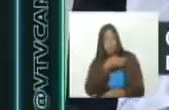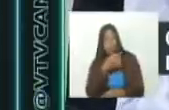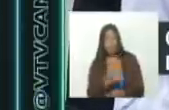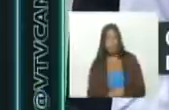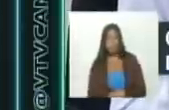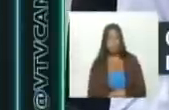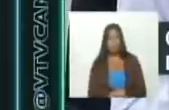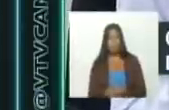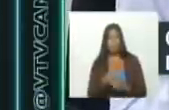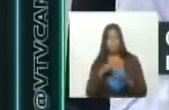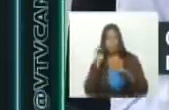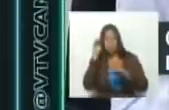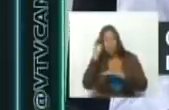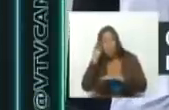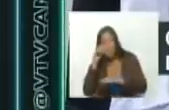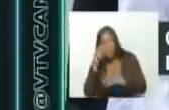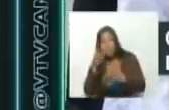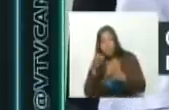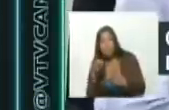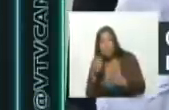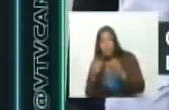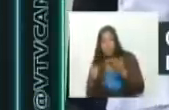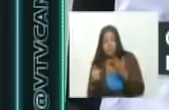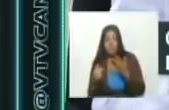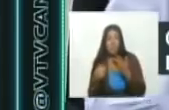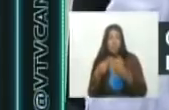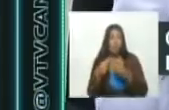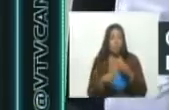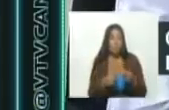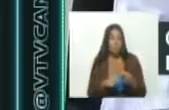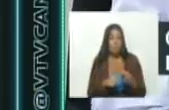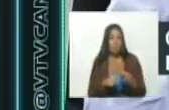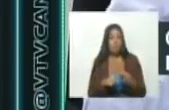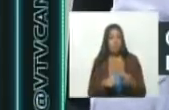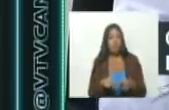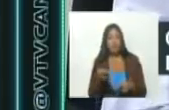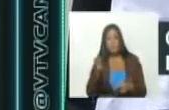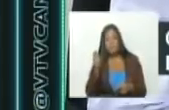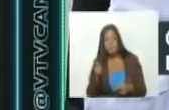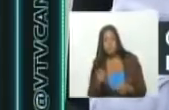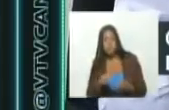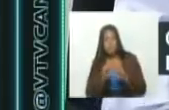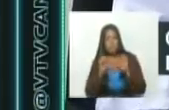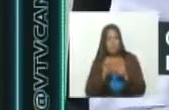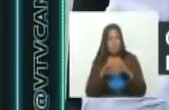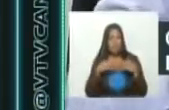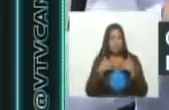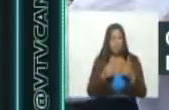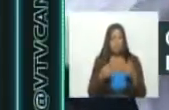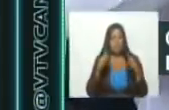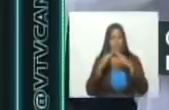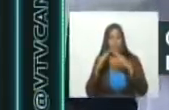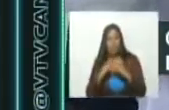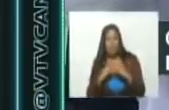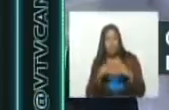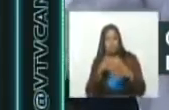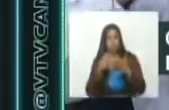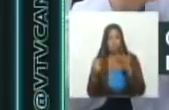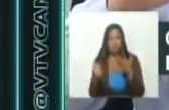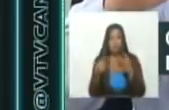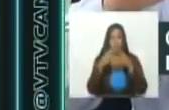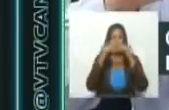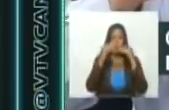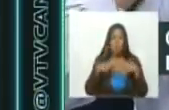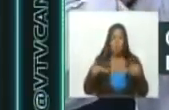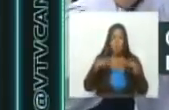que va mucho más allá del salario y toca aspectos como las pensiones, la educación, la salud, la vivienda, todo